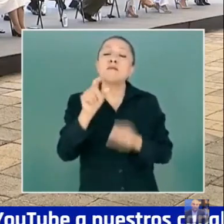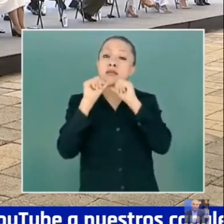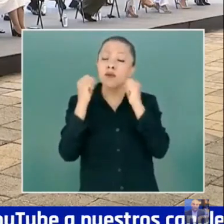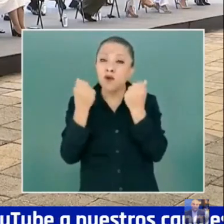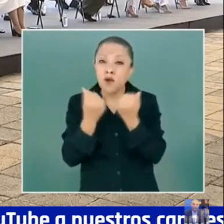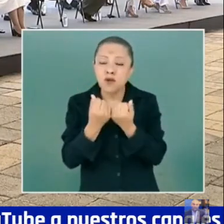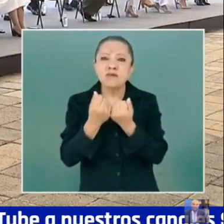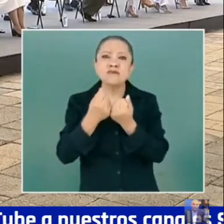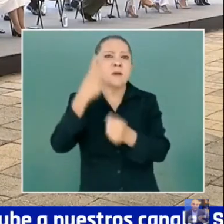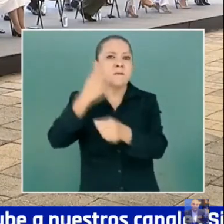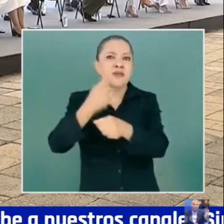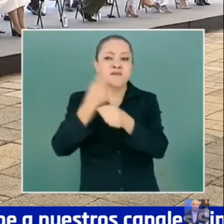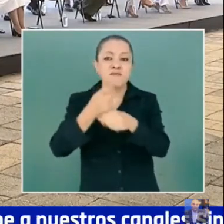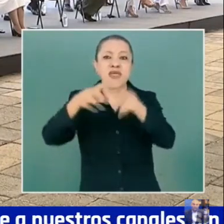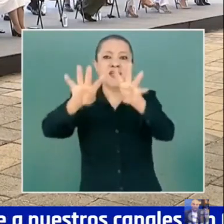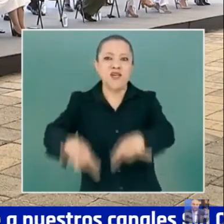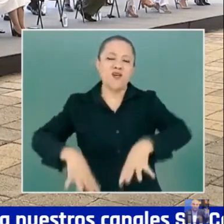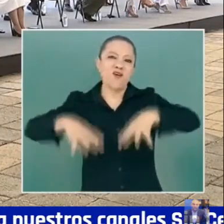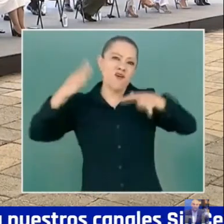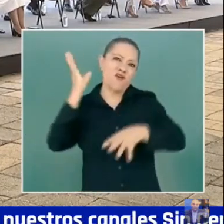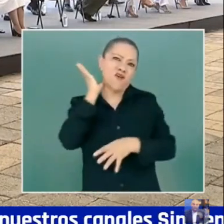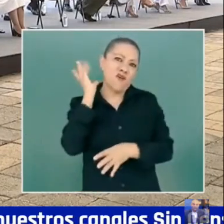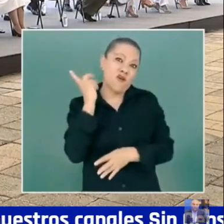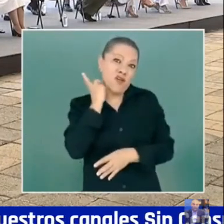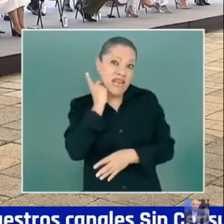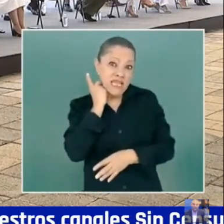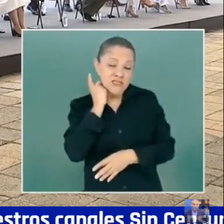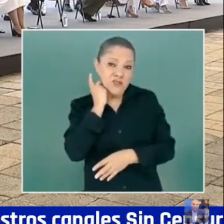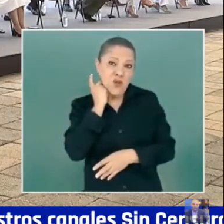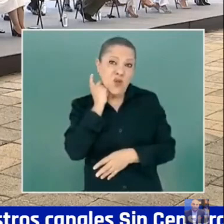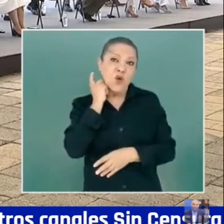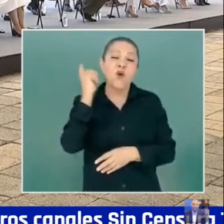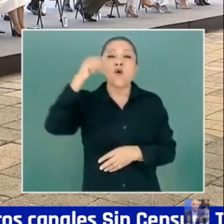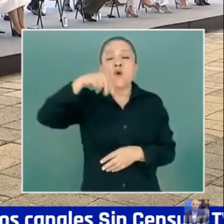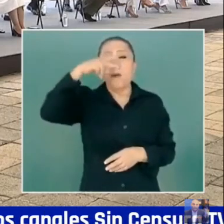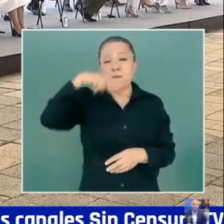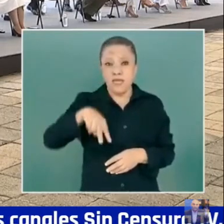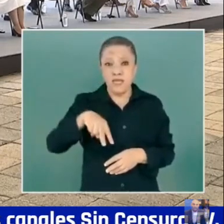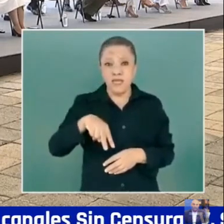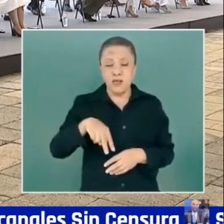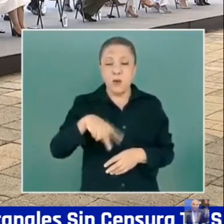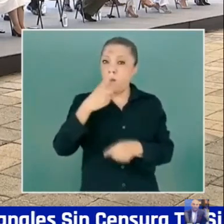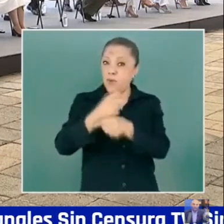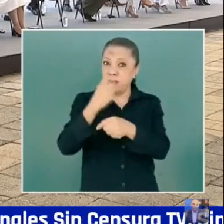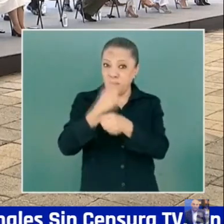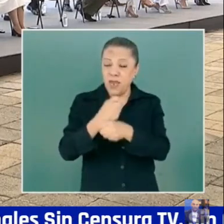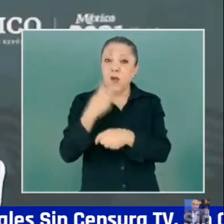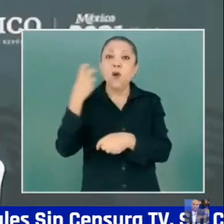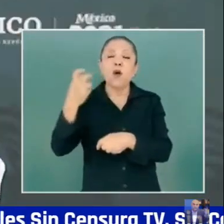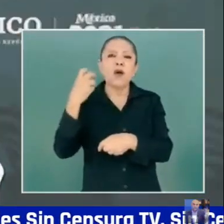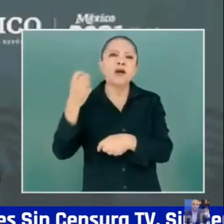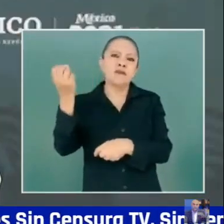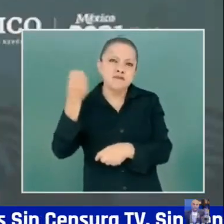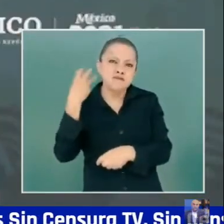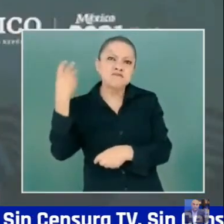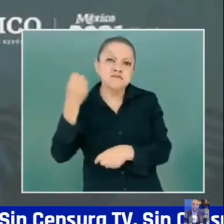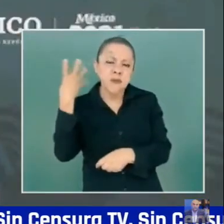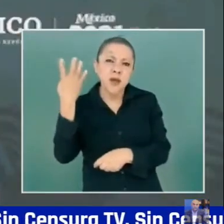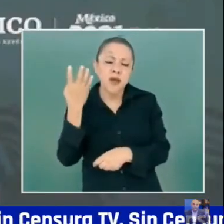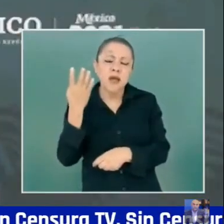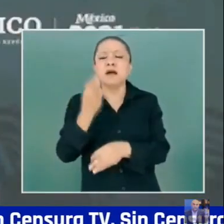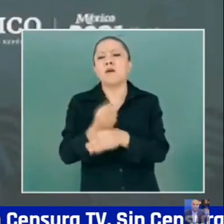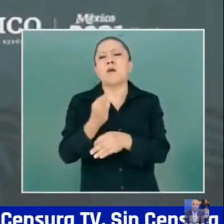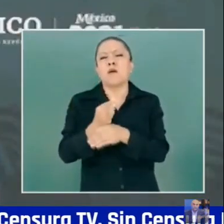cuerpo legislativo de la historia mexicana, cuyas sesiones tuvieron lugar en el actual estado de Guerrero.